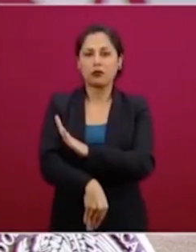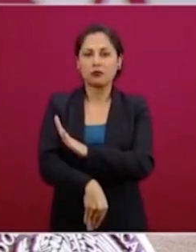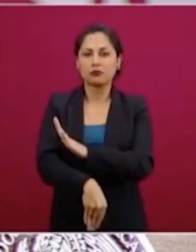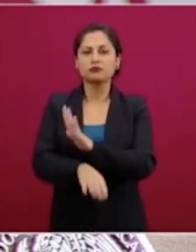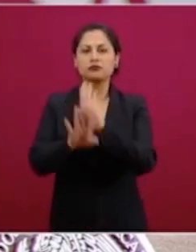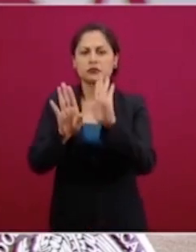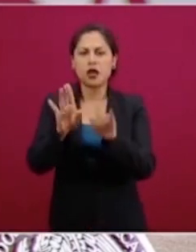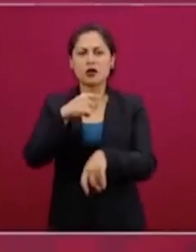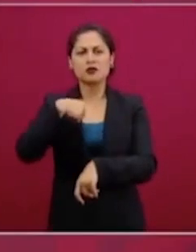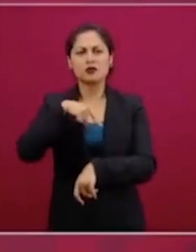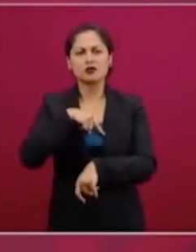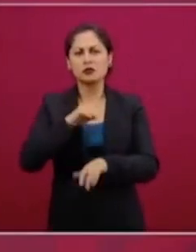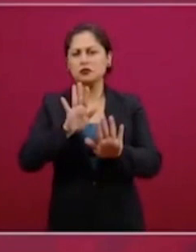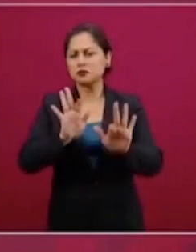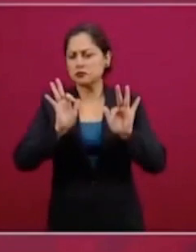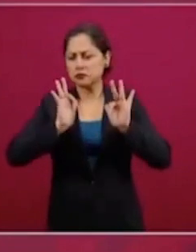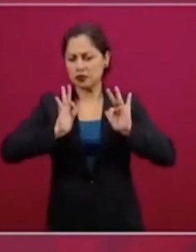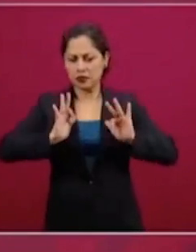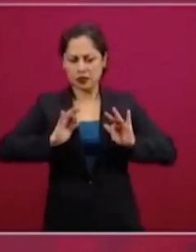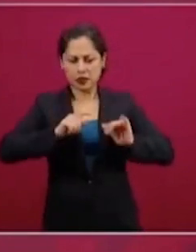válvulas,